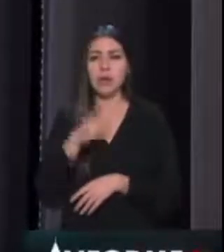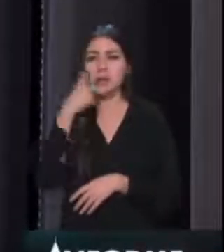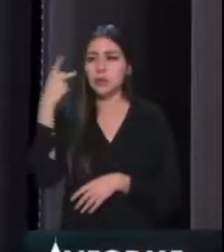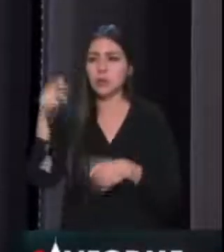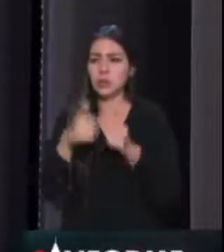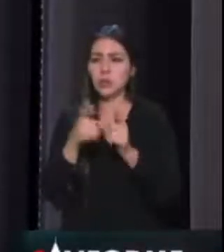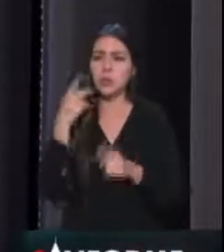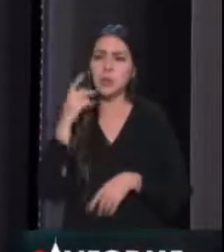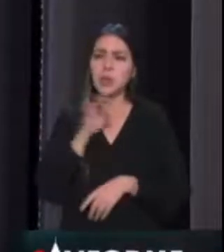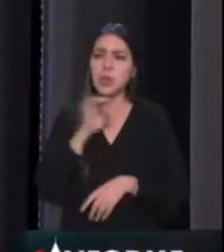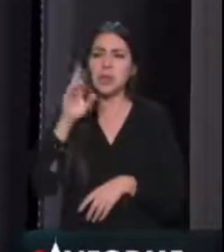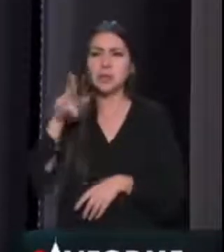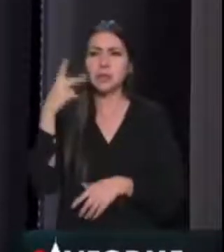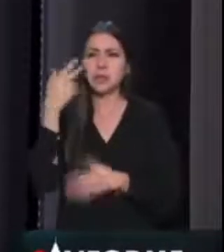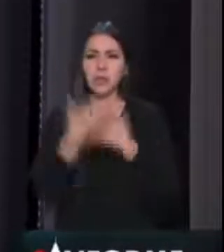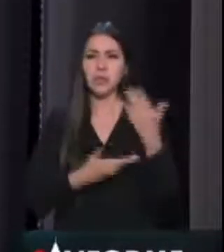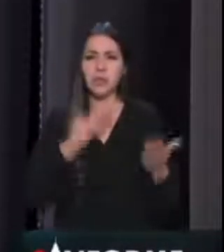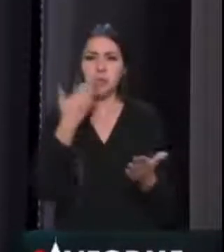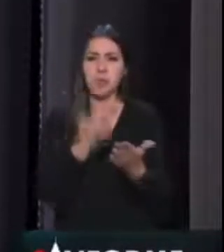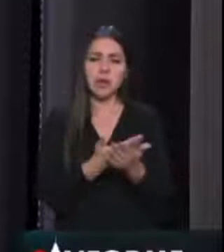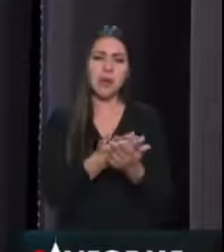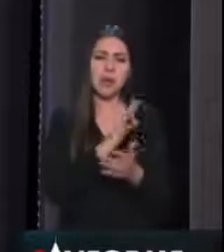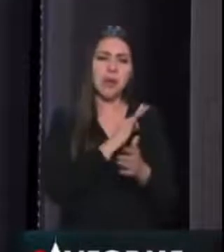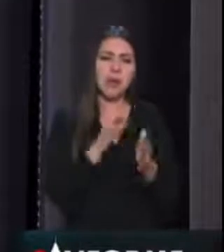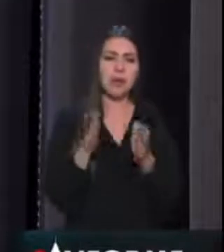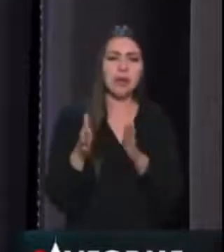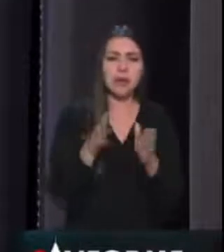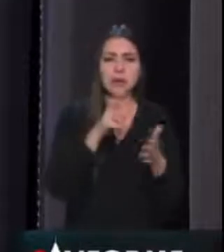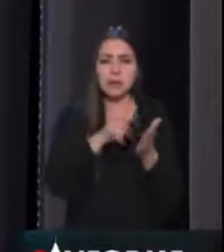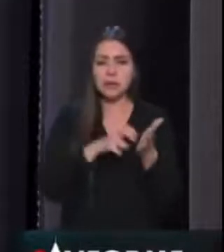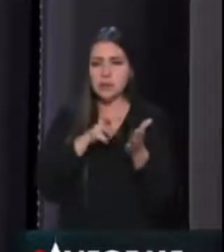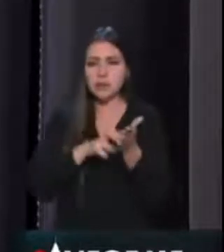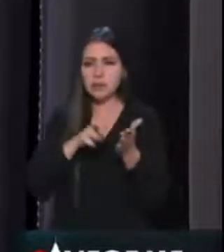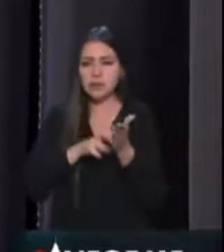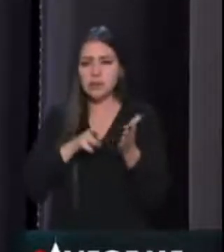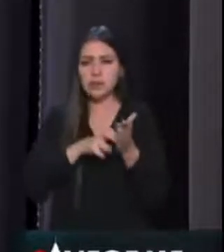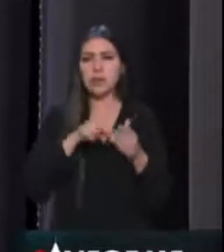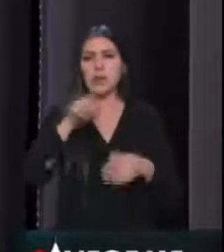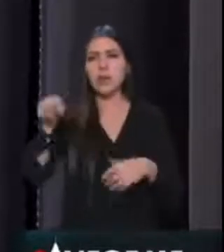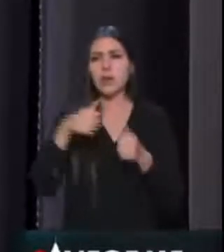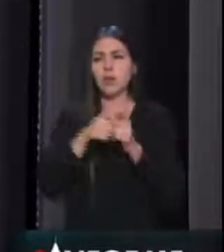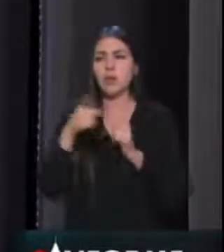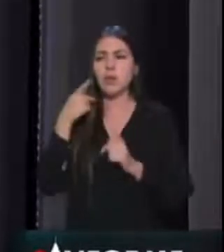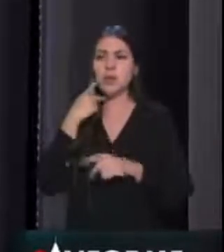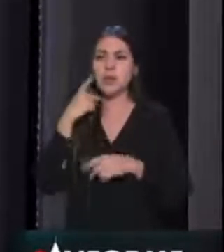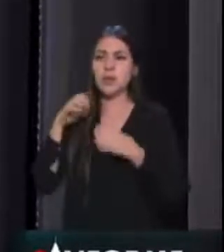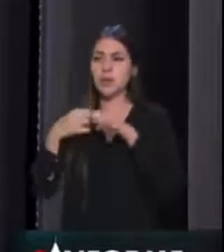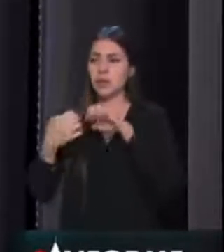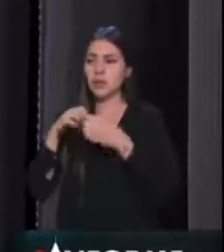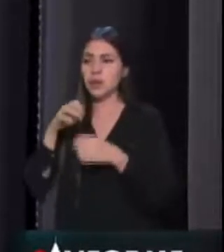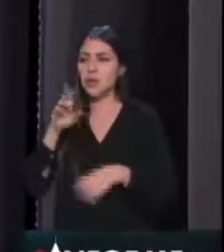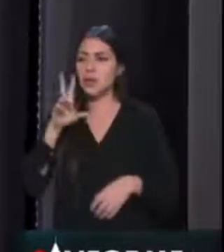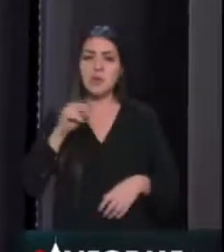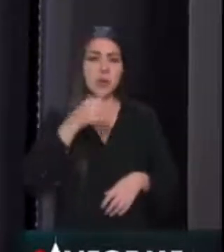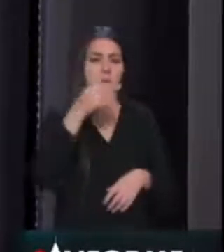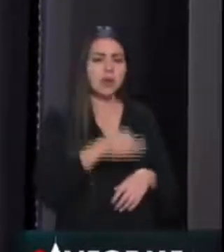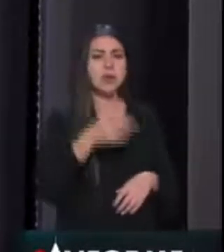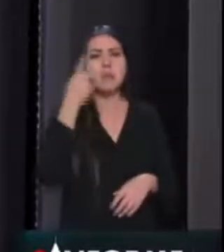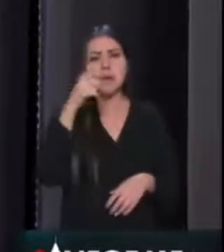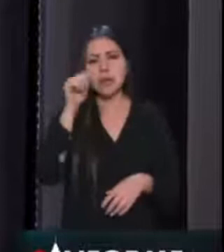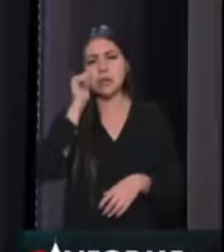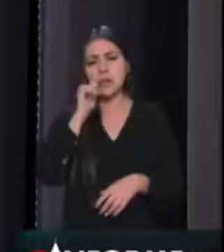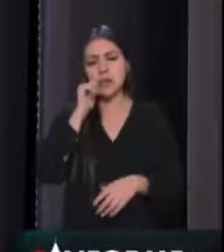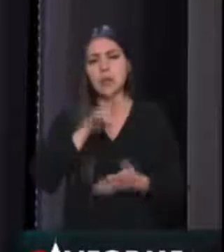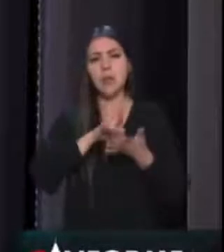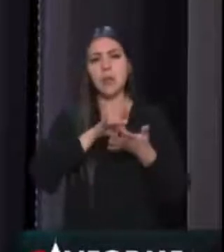ajustar la iniciativa criticada por la oposición siempre que se respete el fortalecimiento de la CFE y que se trate de construir.